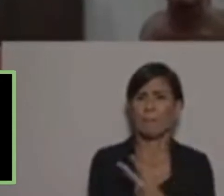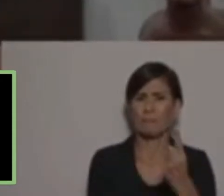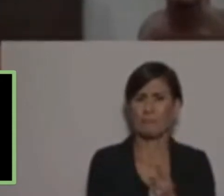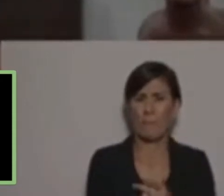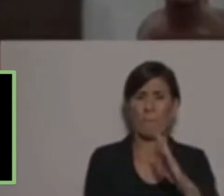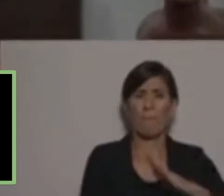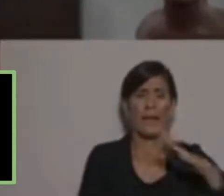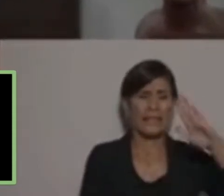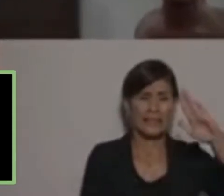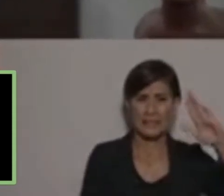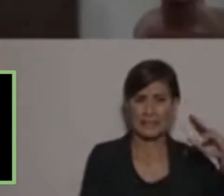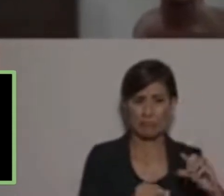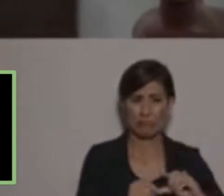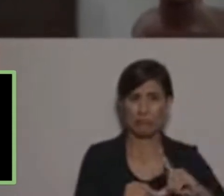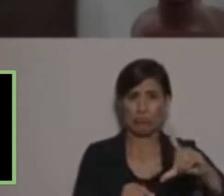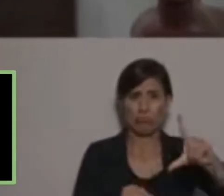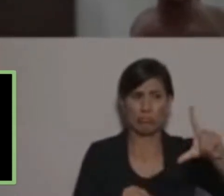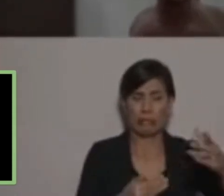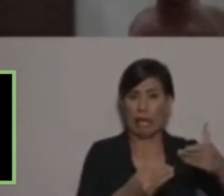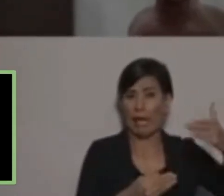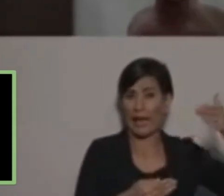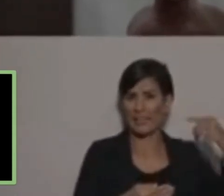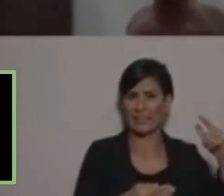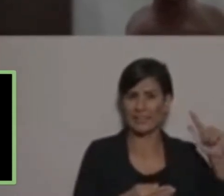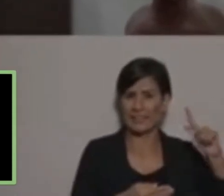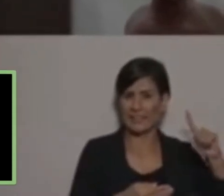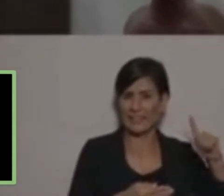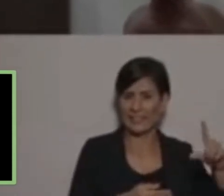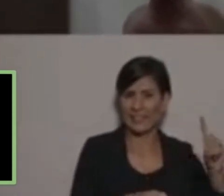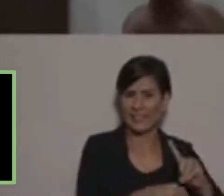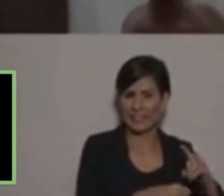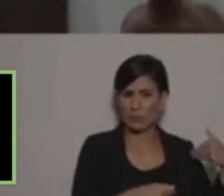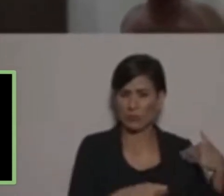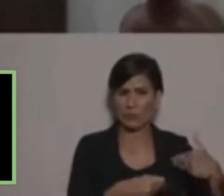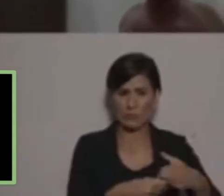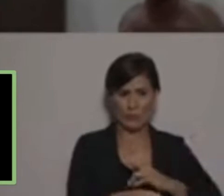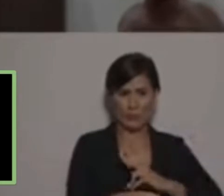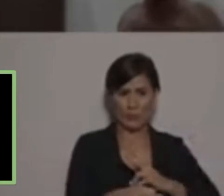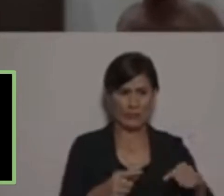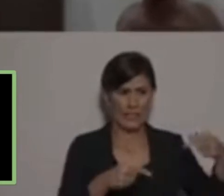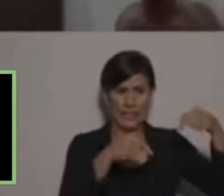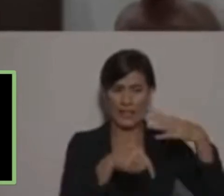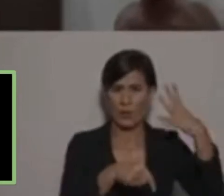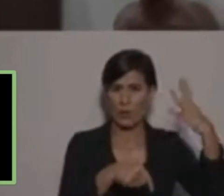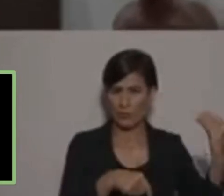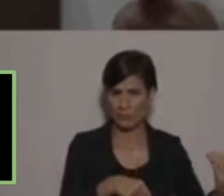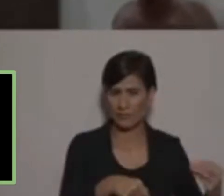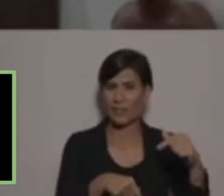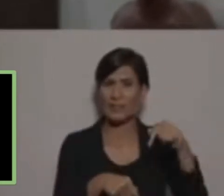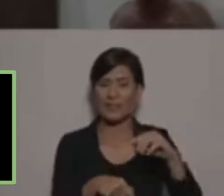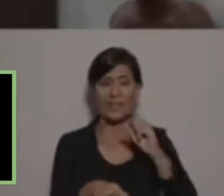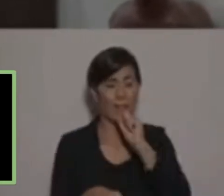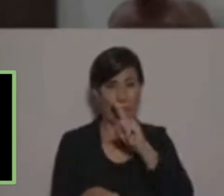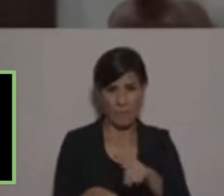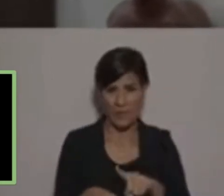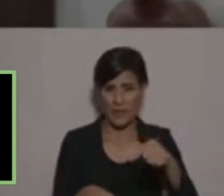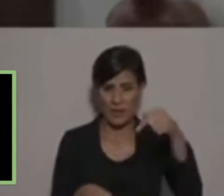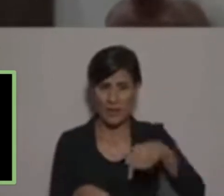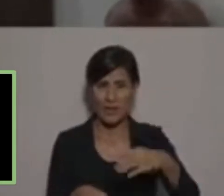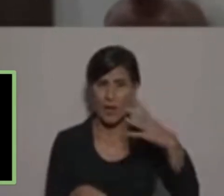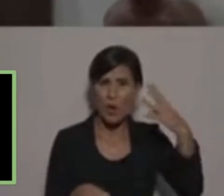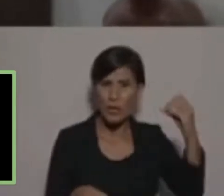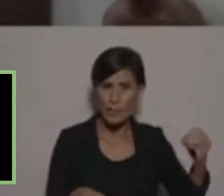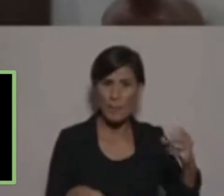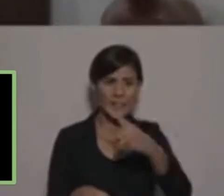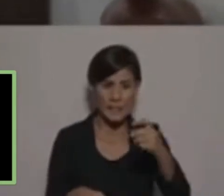contraste, en los últimos dos días se registraron 123 casos positivos de COVID-19, es decir, en dos días tenemos más casos